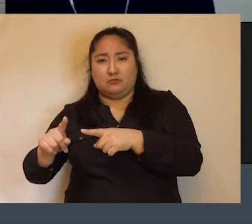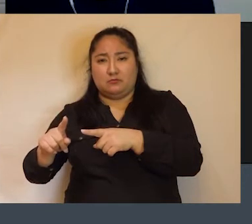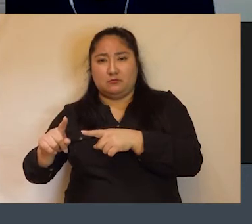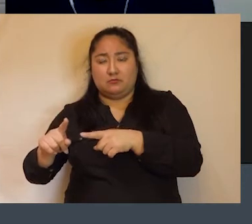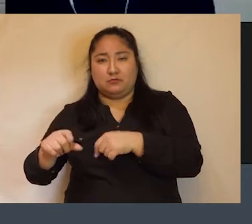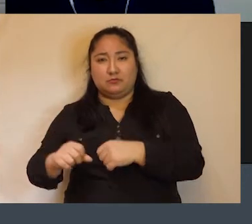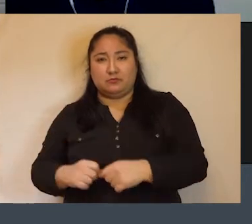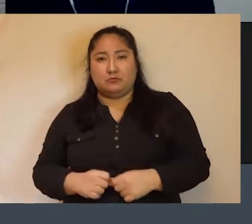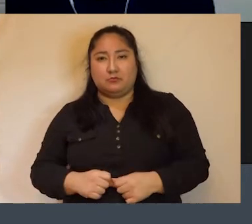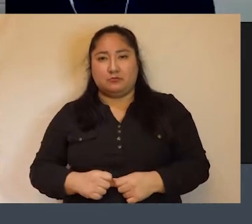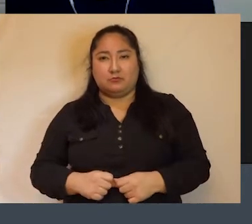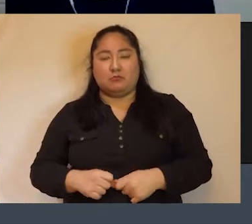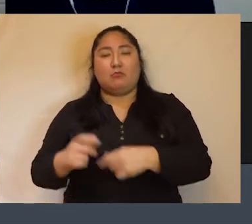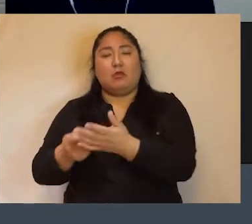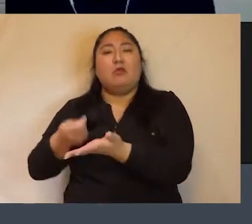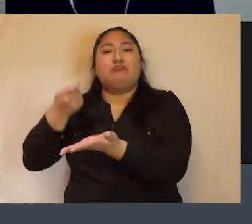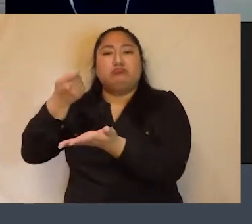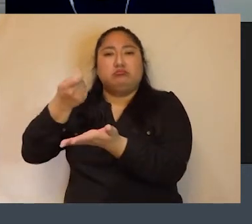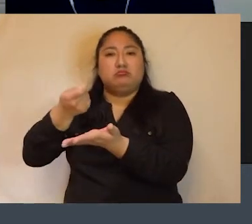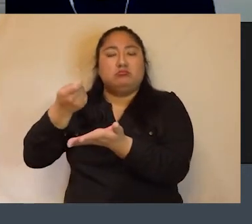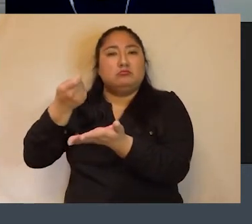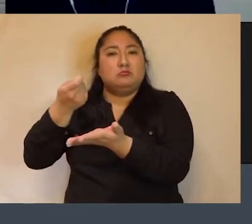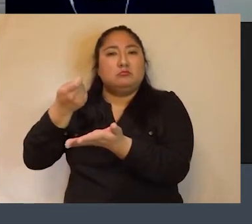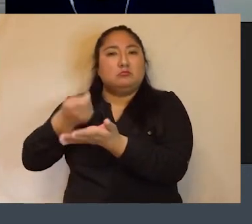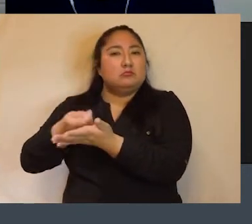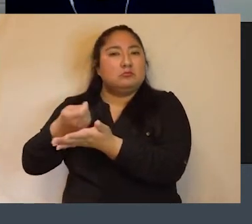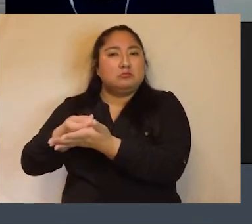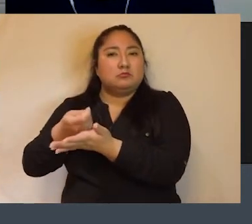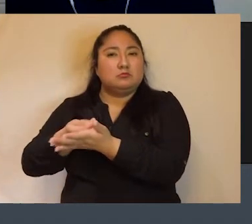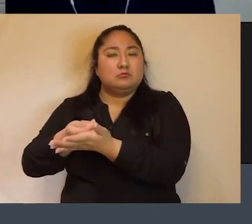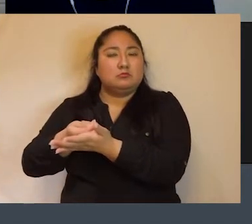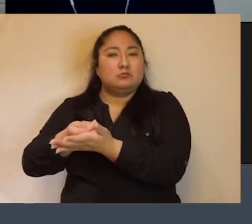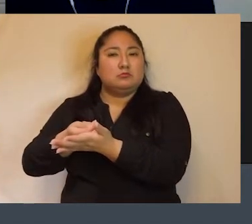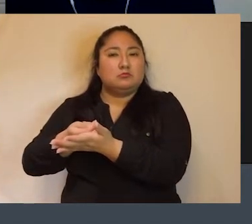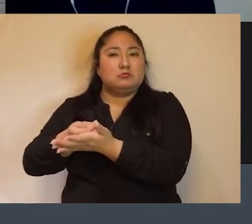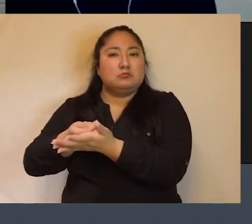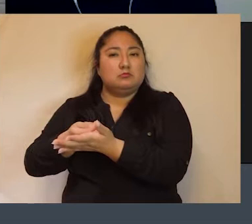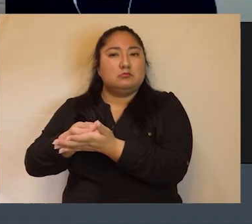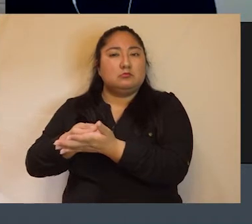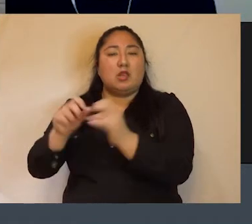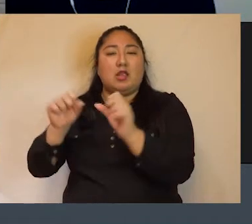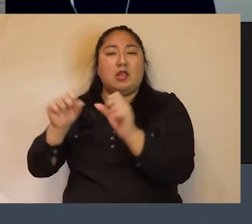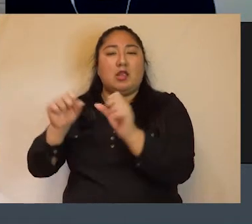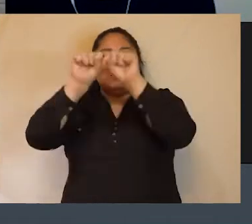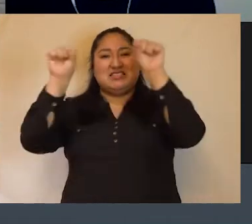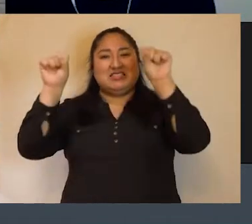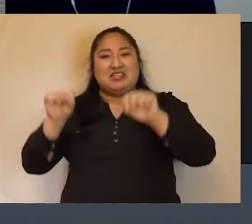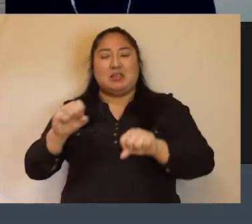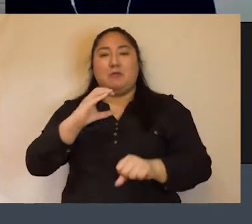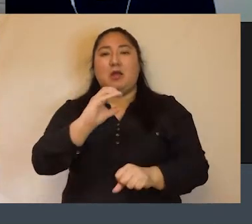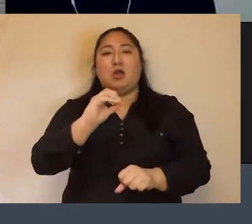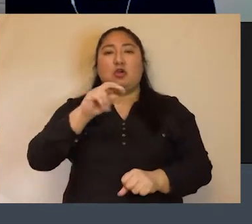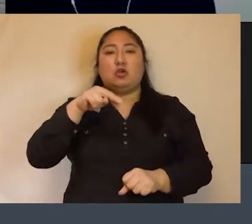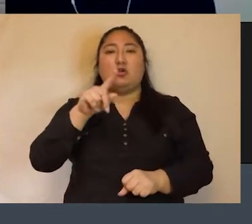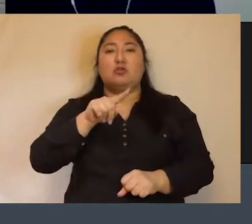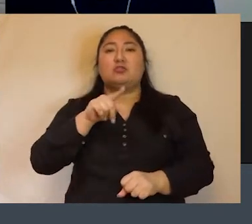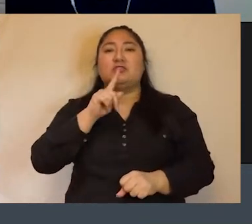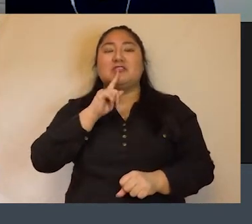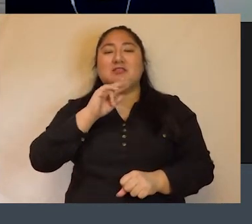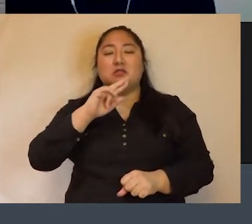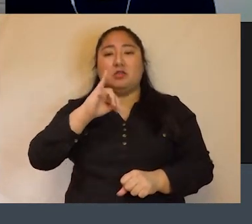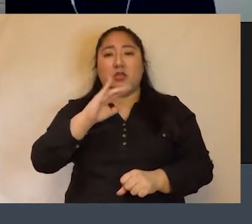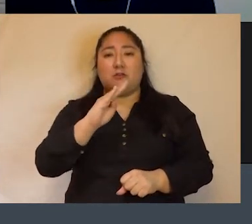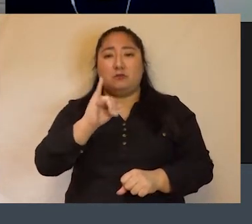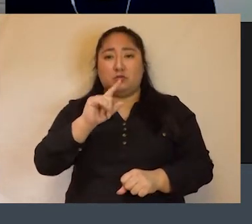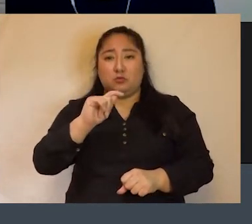otra que está financiada con cargo a un sistema contributivo